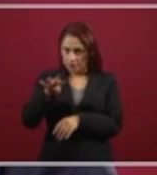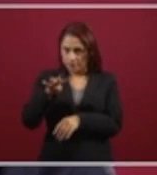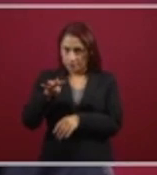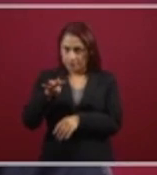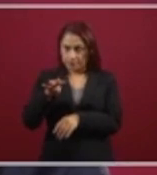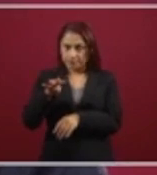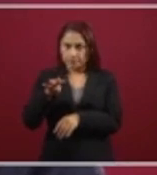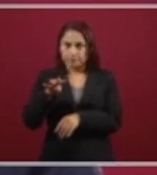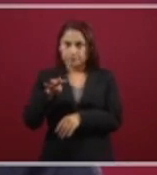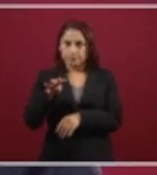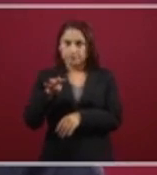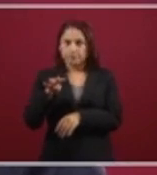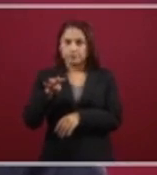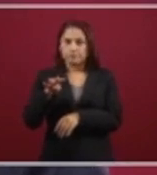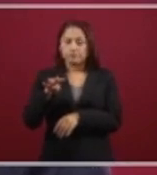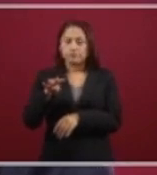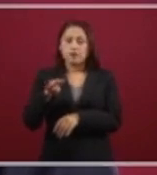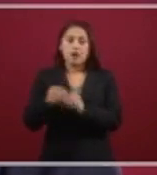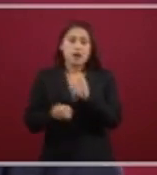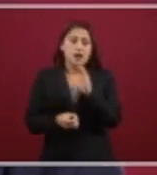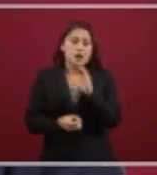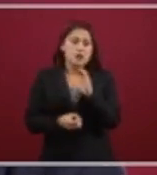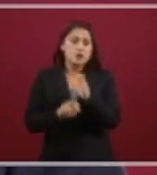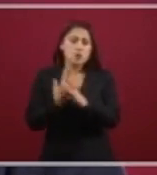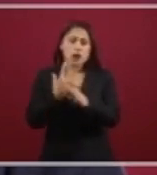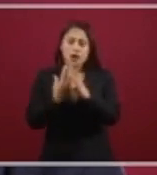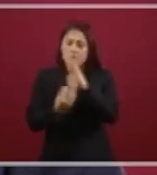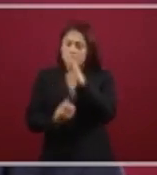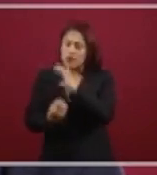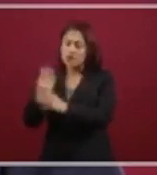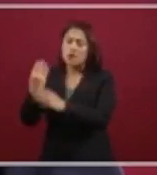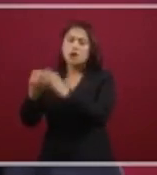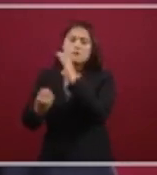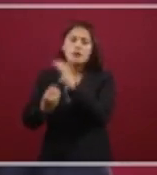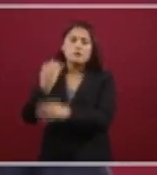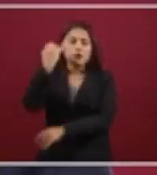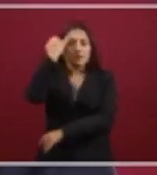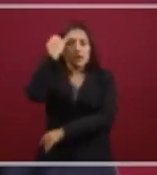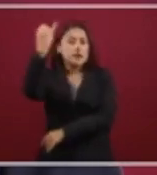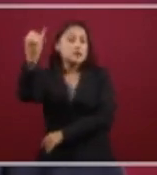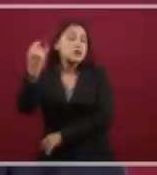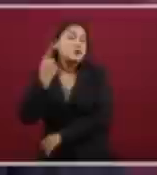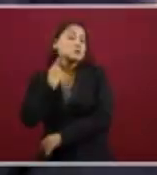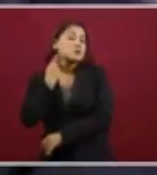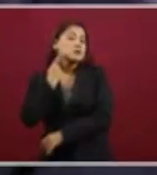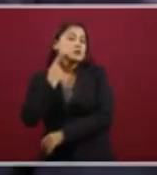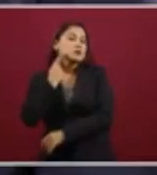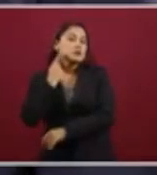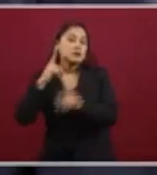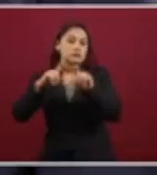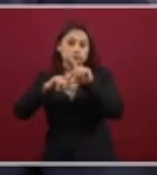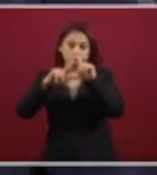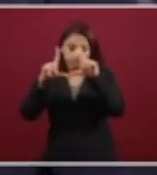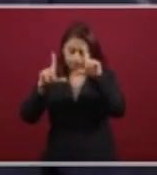las nuevas políticas para la patria nueva.